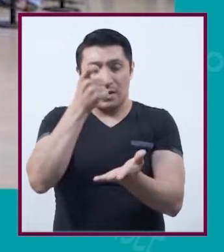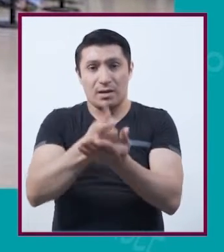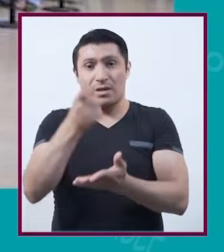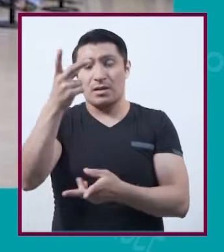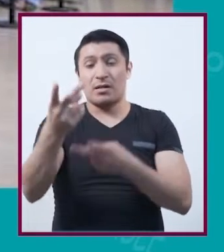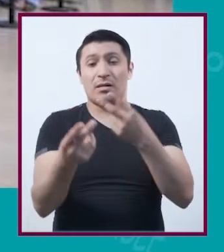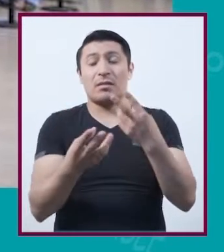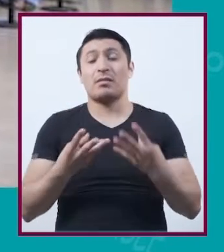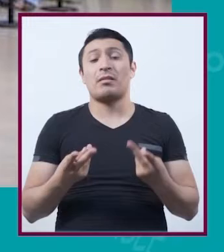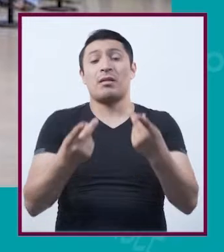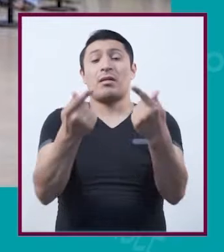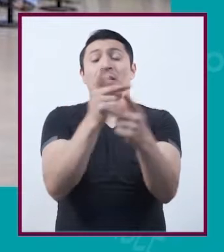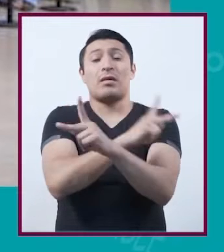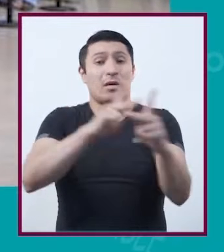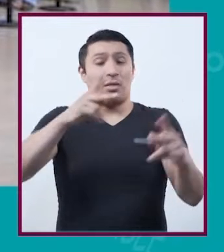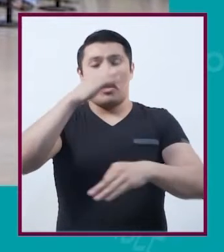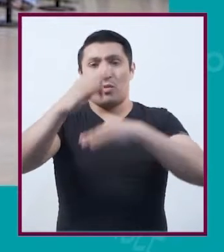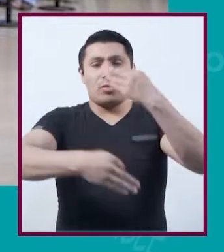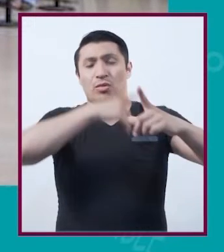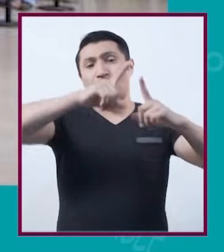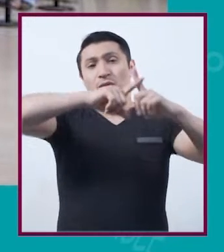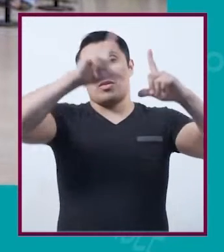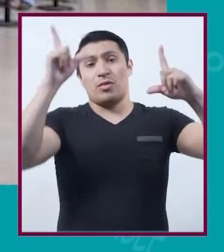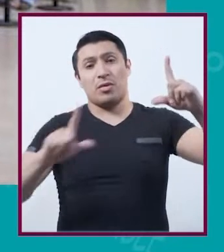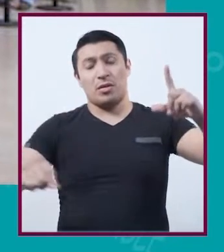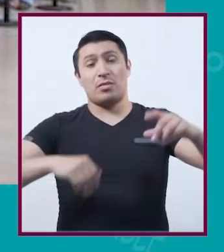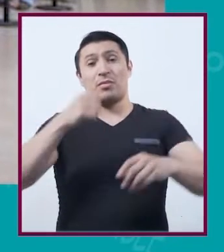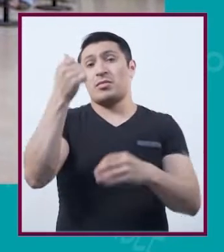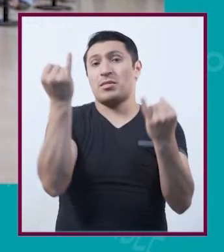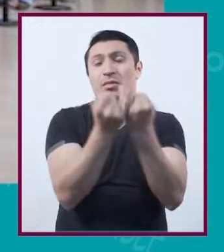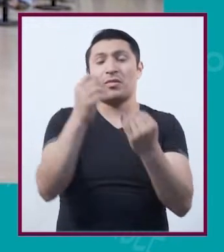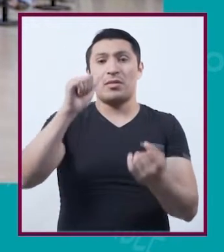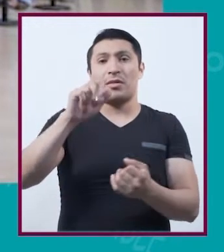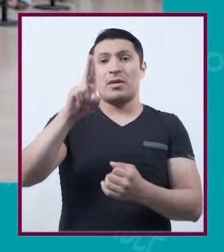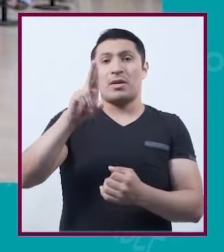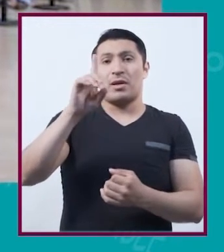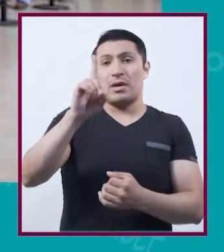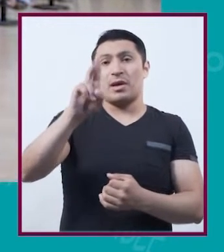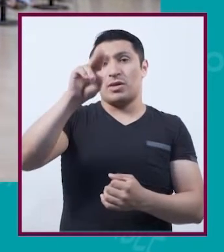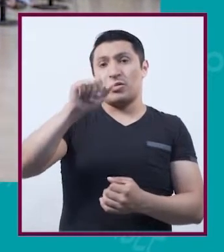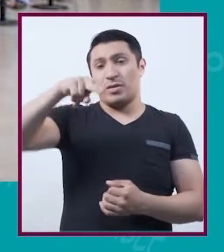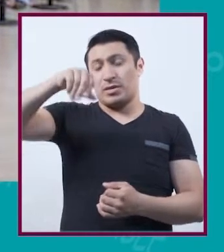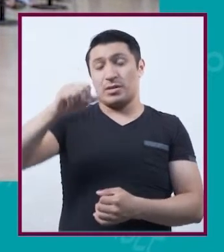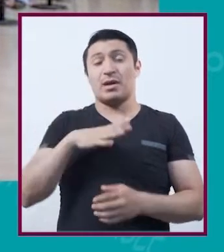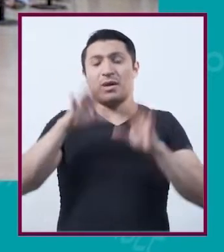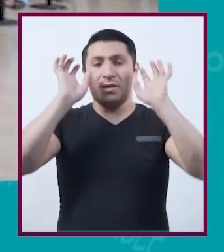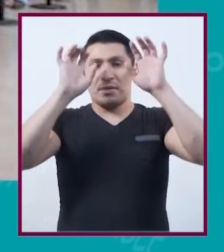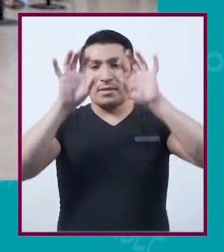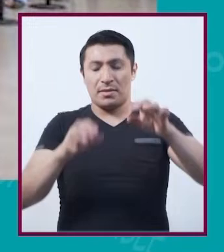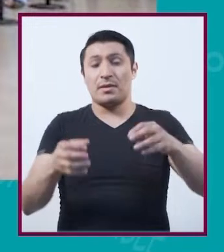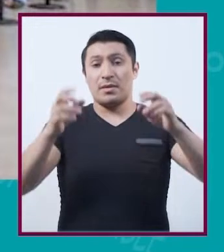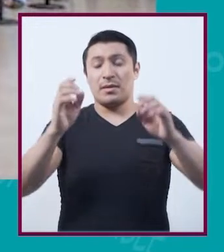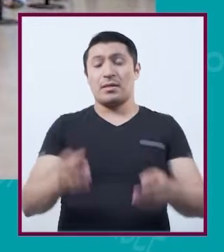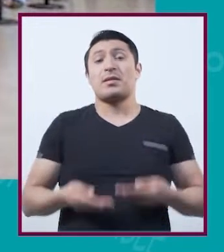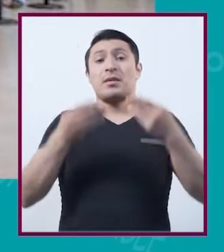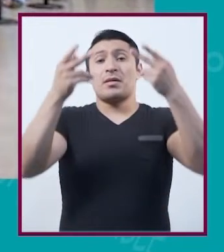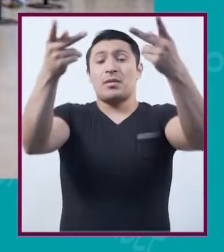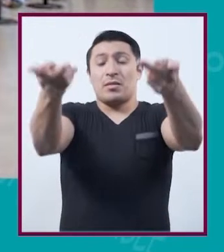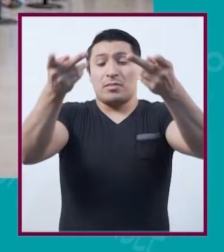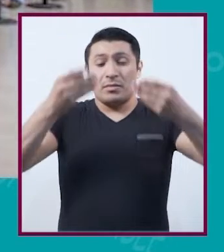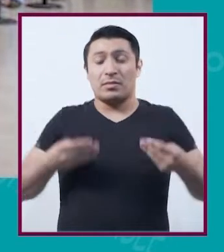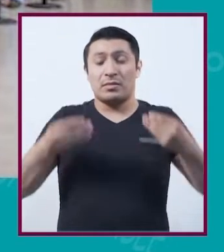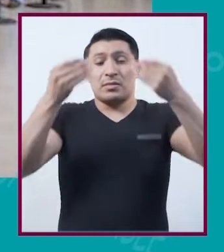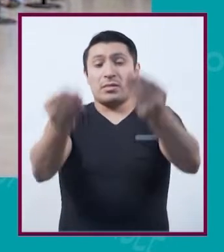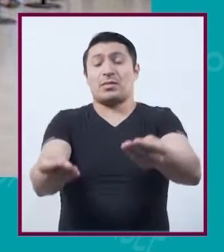manera proporcional y equitativa al gasto público, en todos los rincones del país y asimismo en las aduanas, que es donde